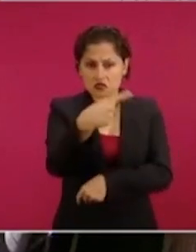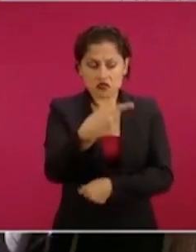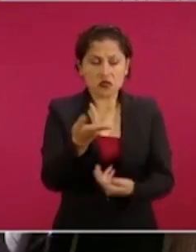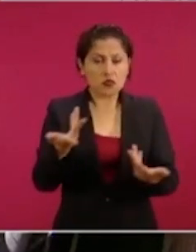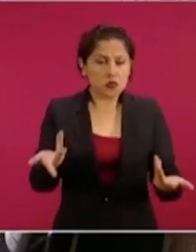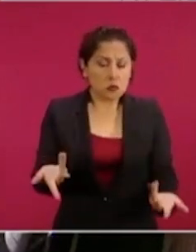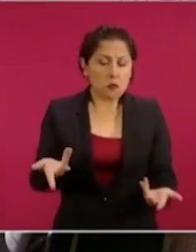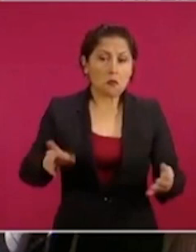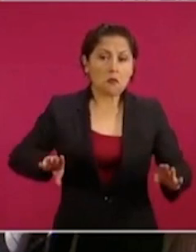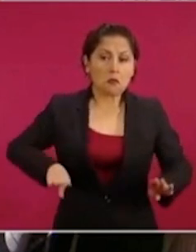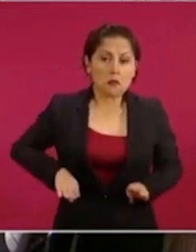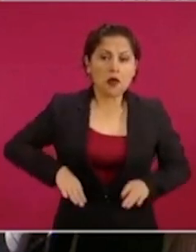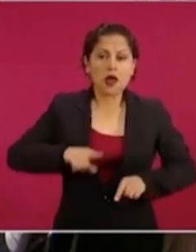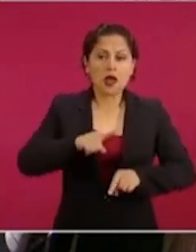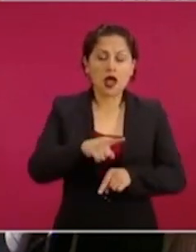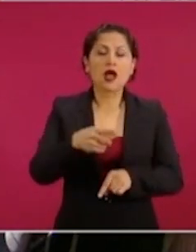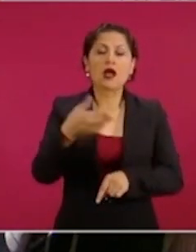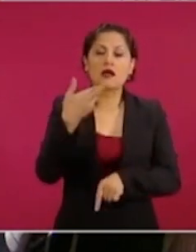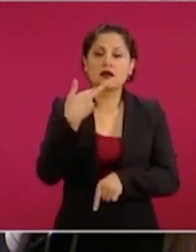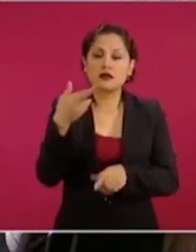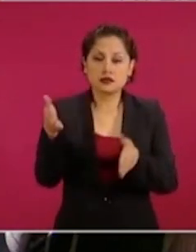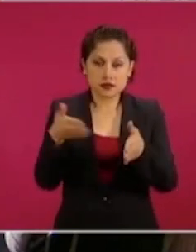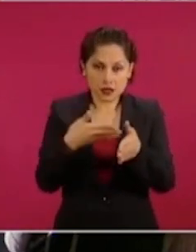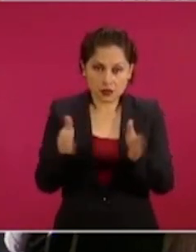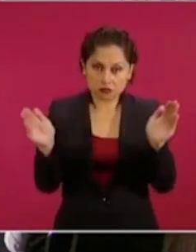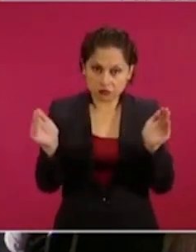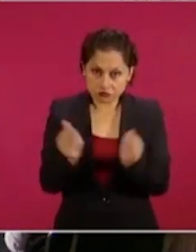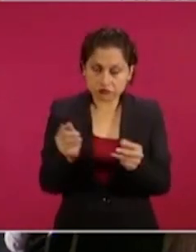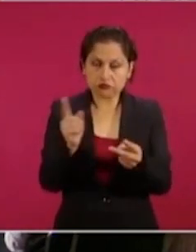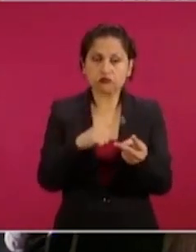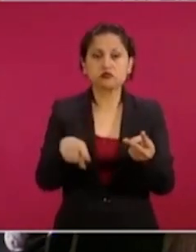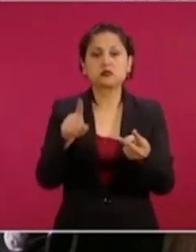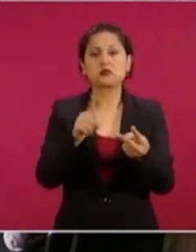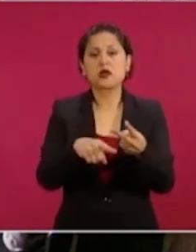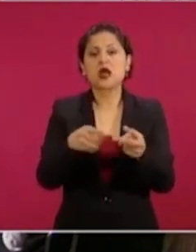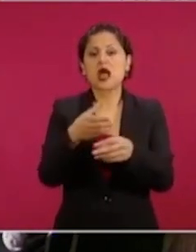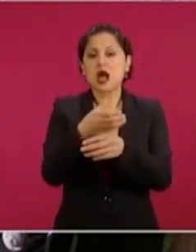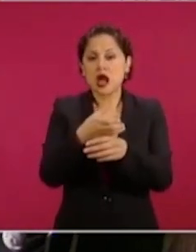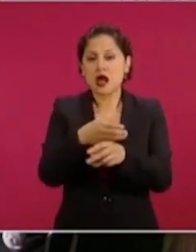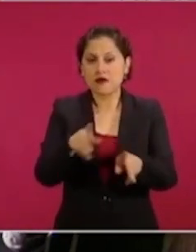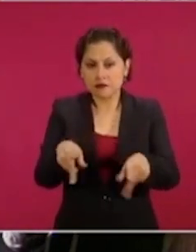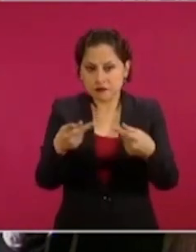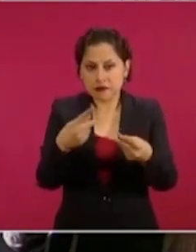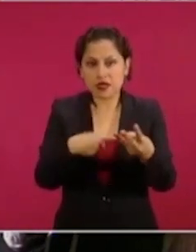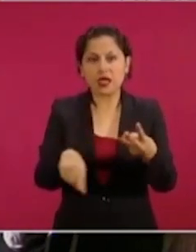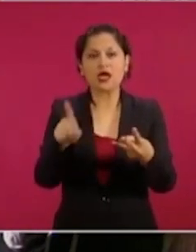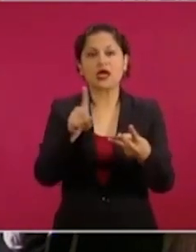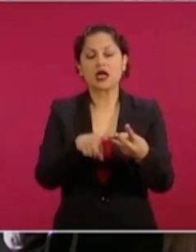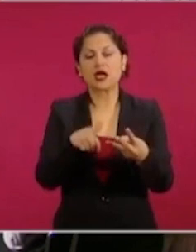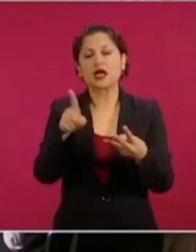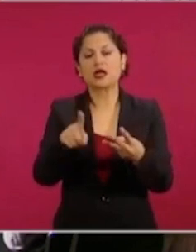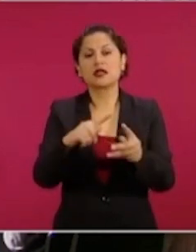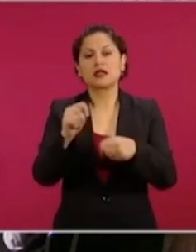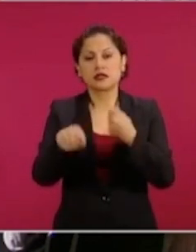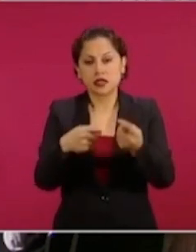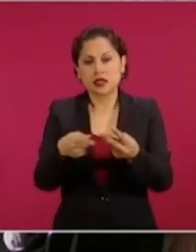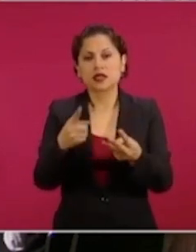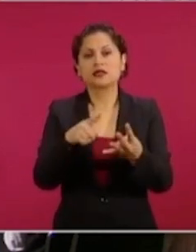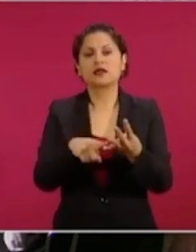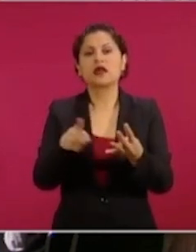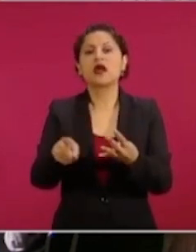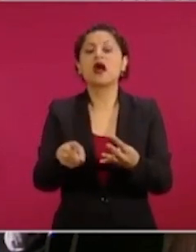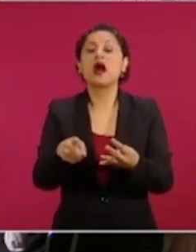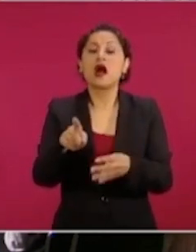incluidas loncherías, cafeterías, neverías, pero también alimentos sin procesar, pollerías,